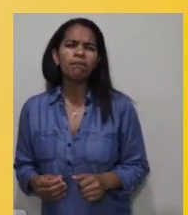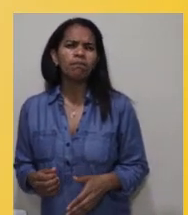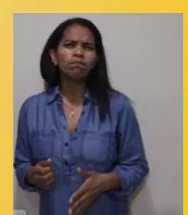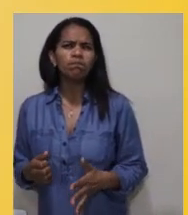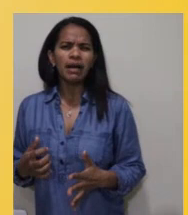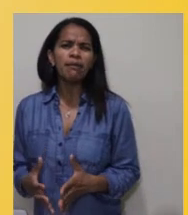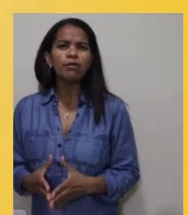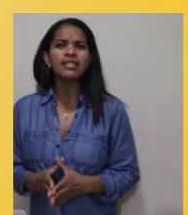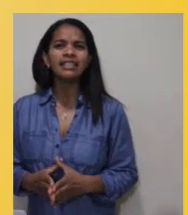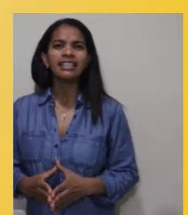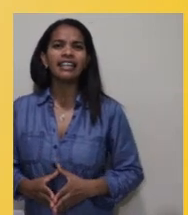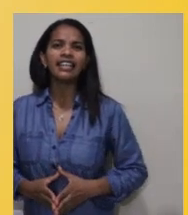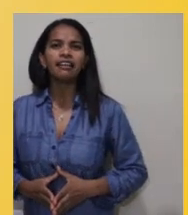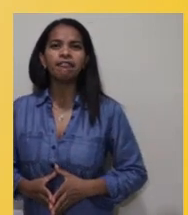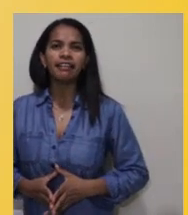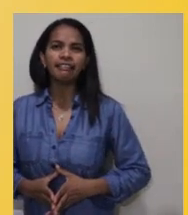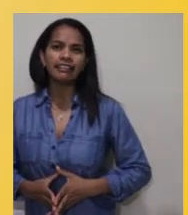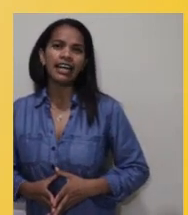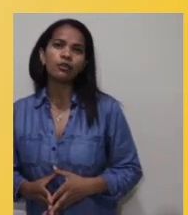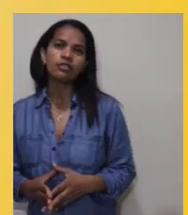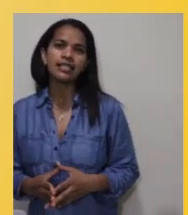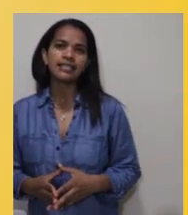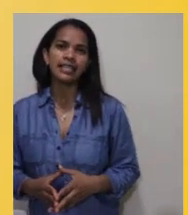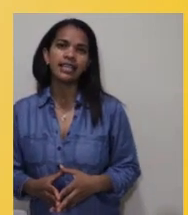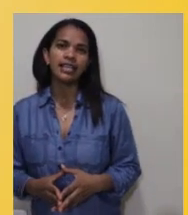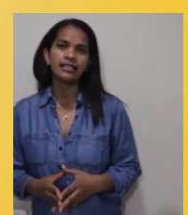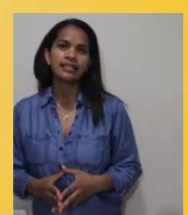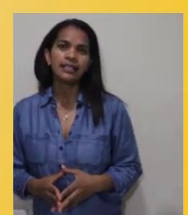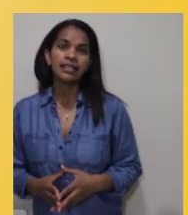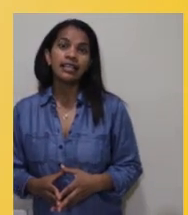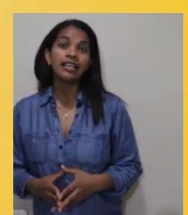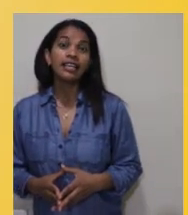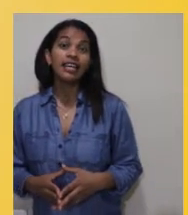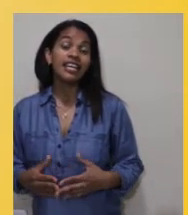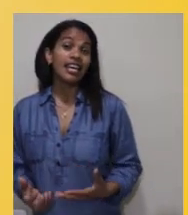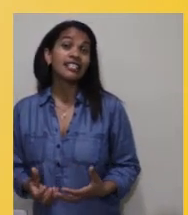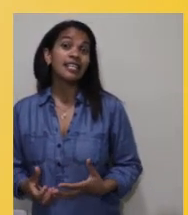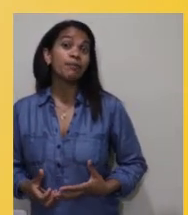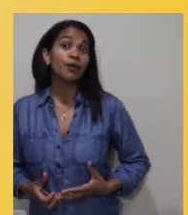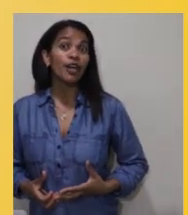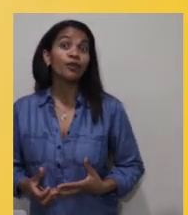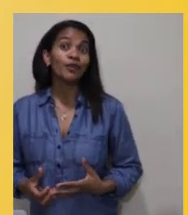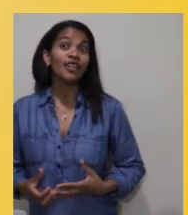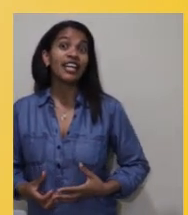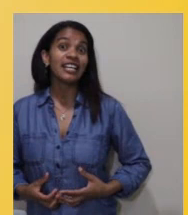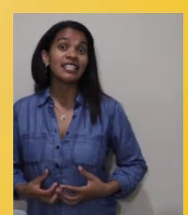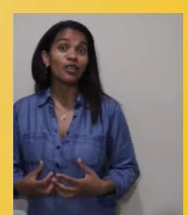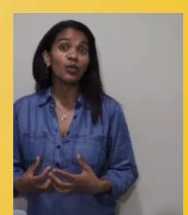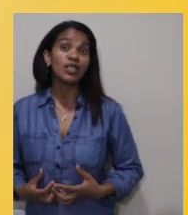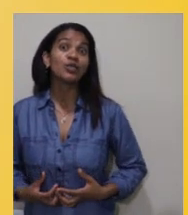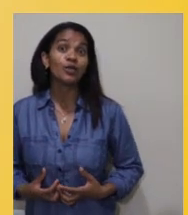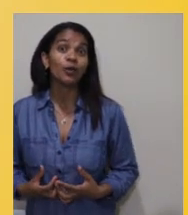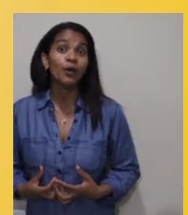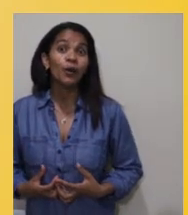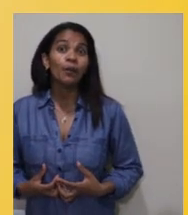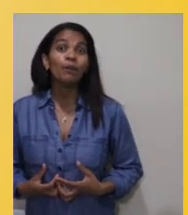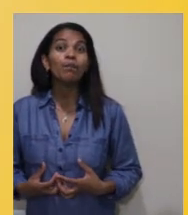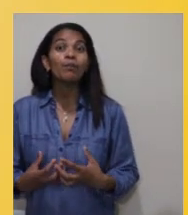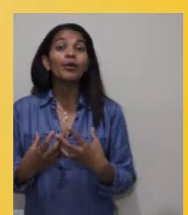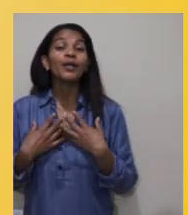momento vamos a tener que enfrentar cosas serias y ese proyecto tiene que ser